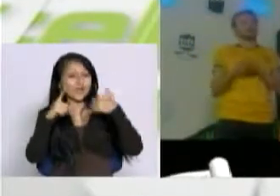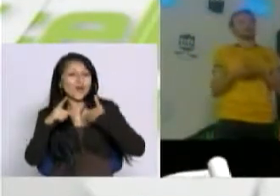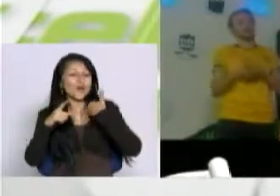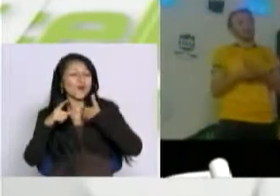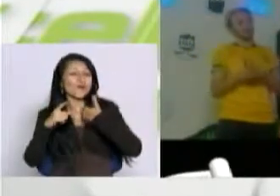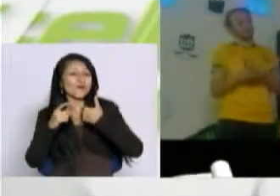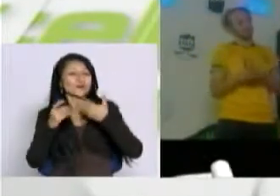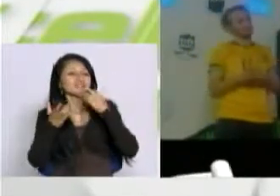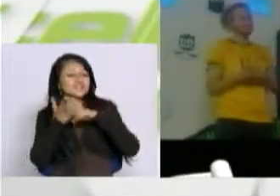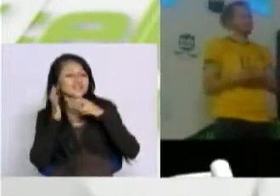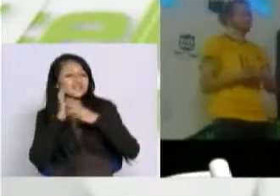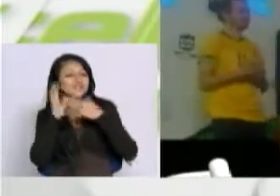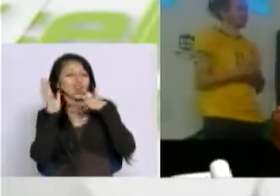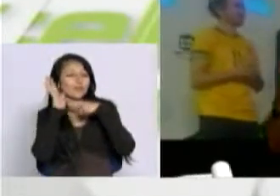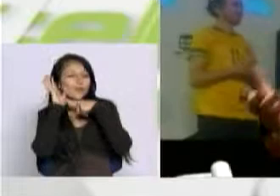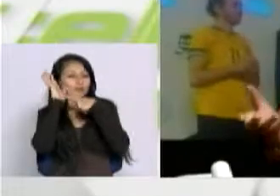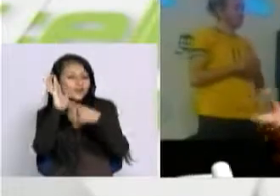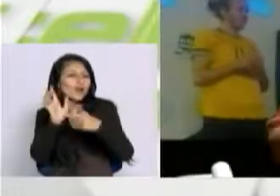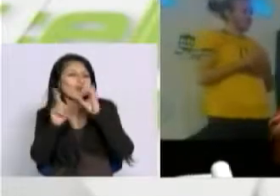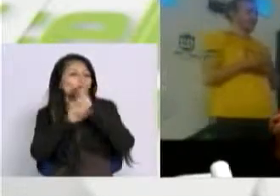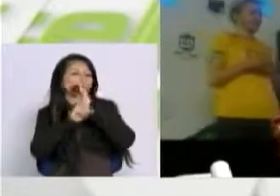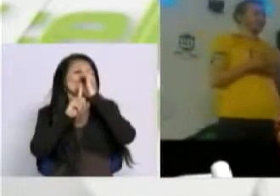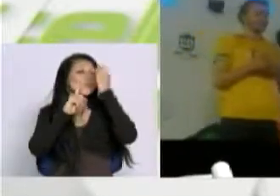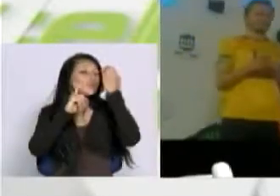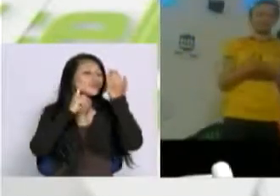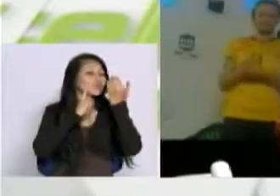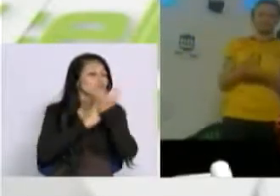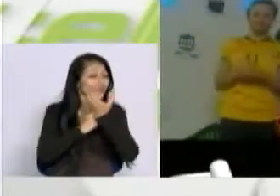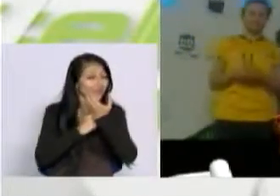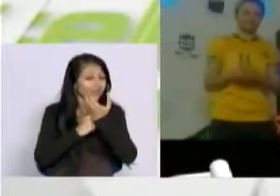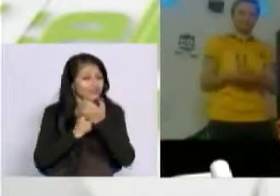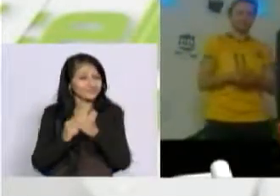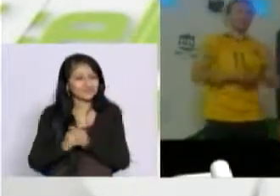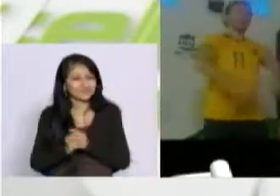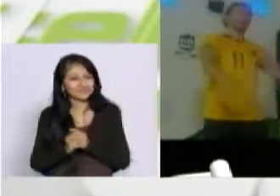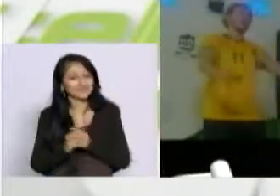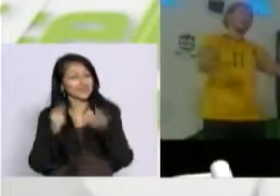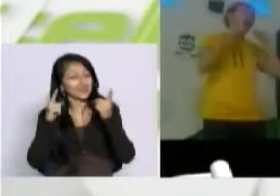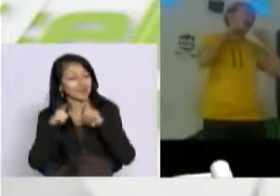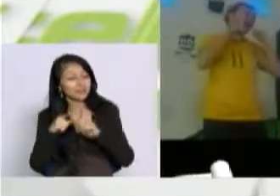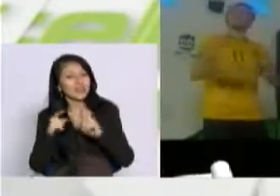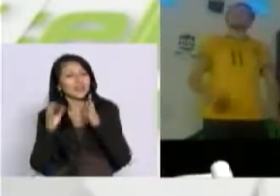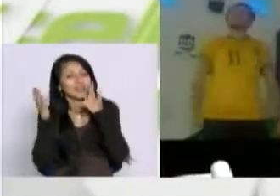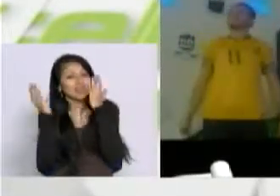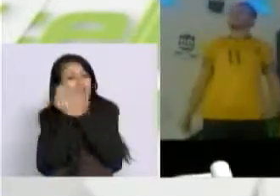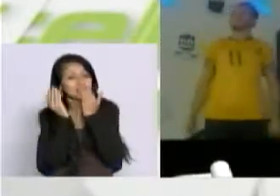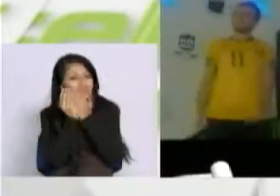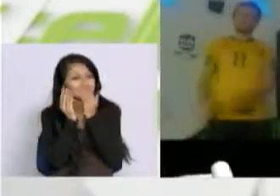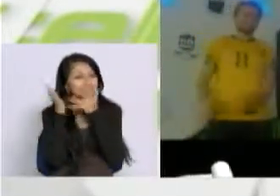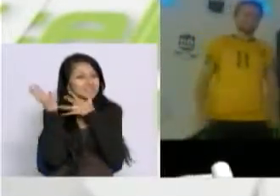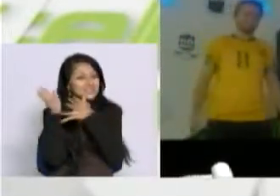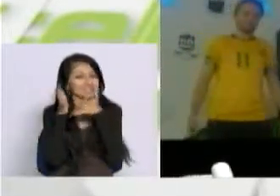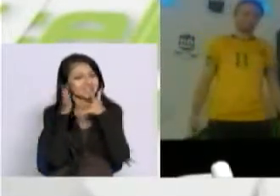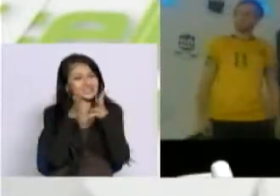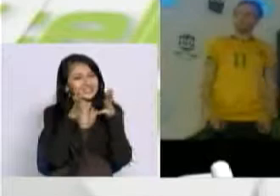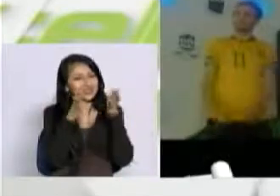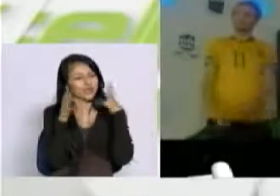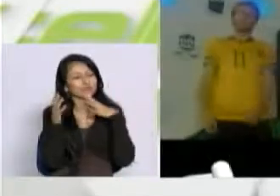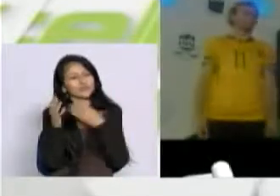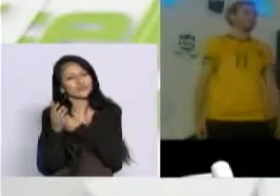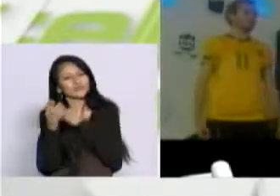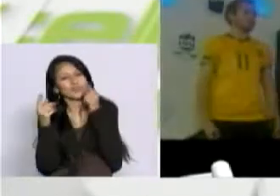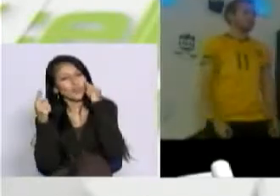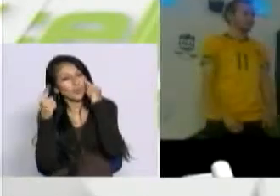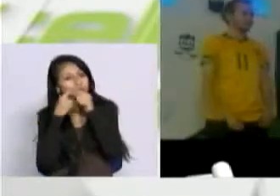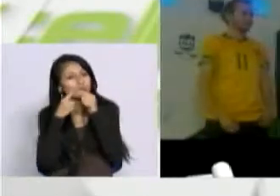es que transmitir un poco de cultura, o un poco no, mucha cultura, aparte también educar, que esa es nuestra misión, a